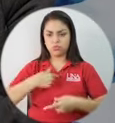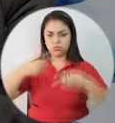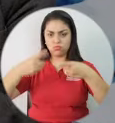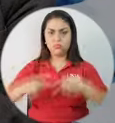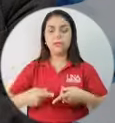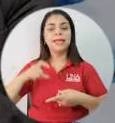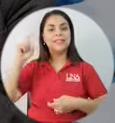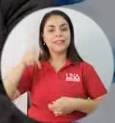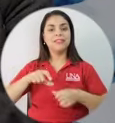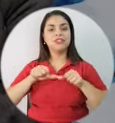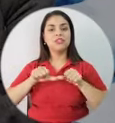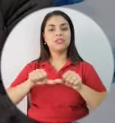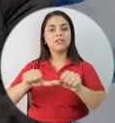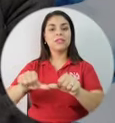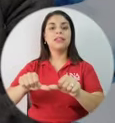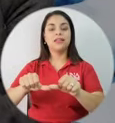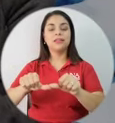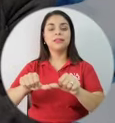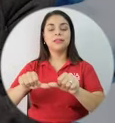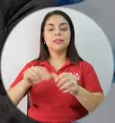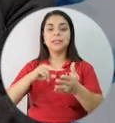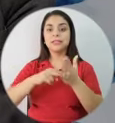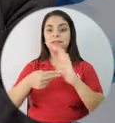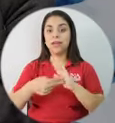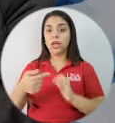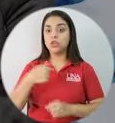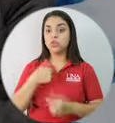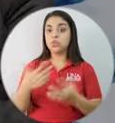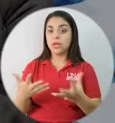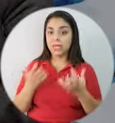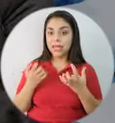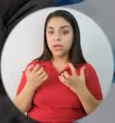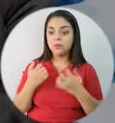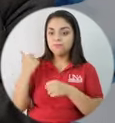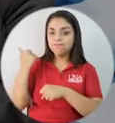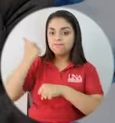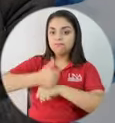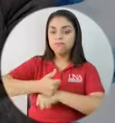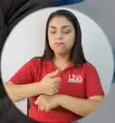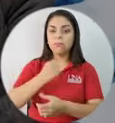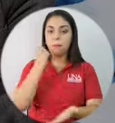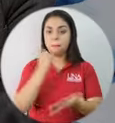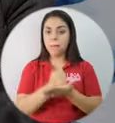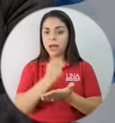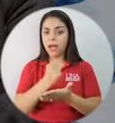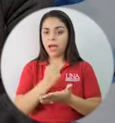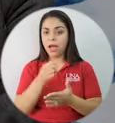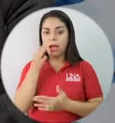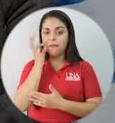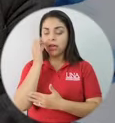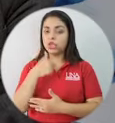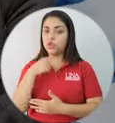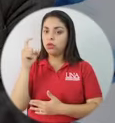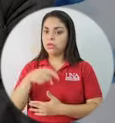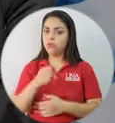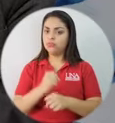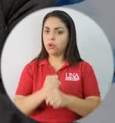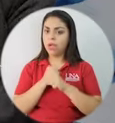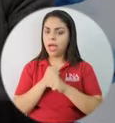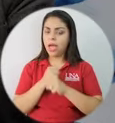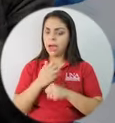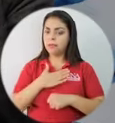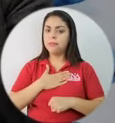yo tome tienen que ser sostenidas. Es decir, si yo quiero establecer una marca de café, tengo que garantizar que el café que